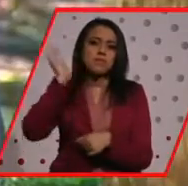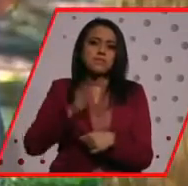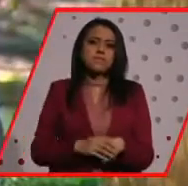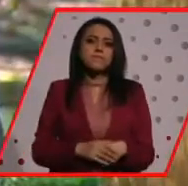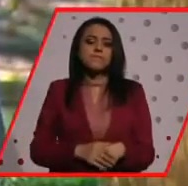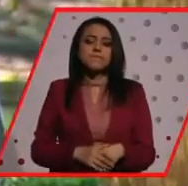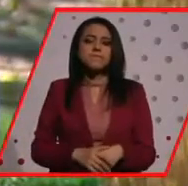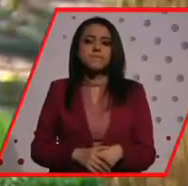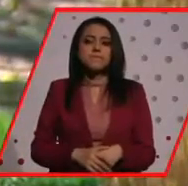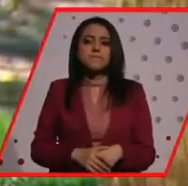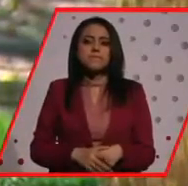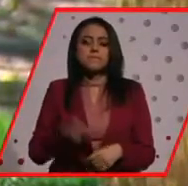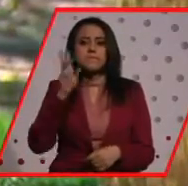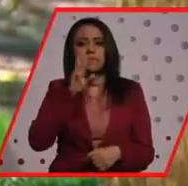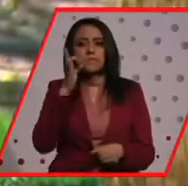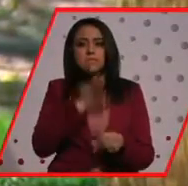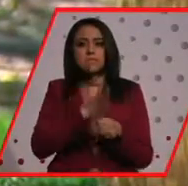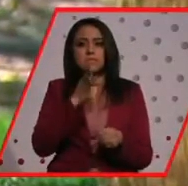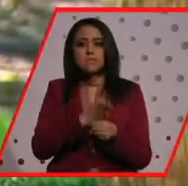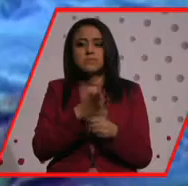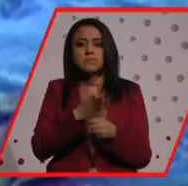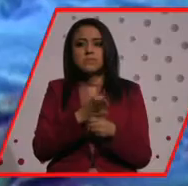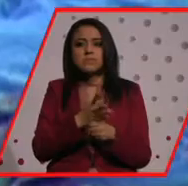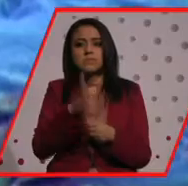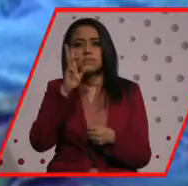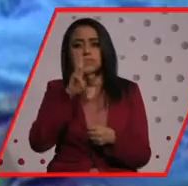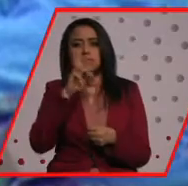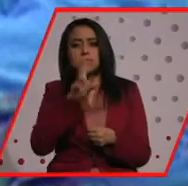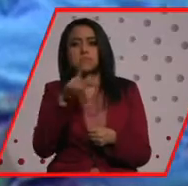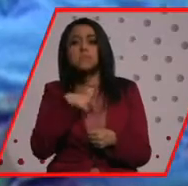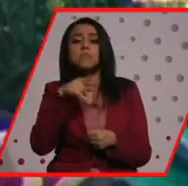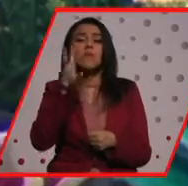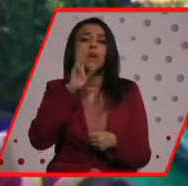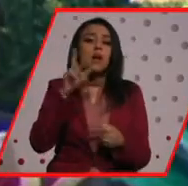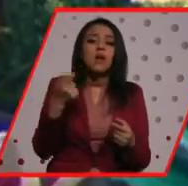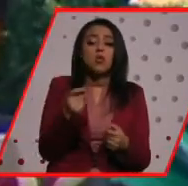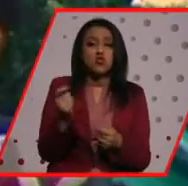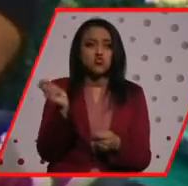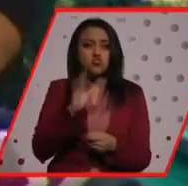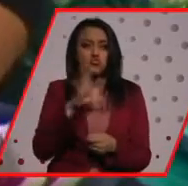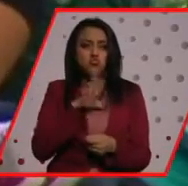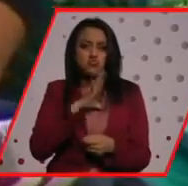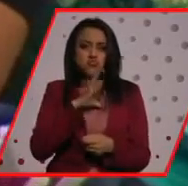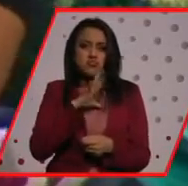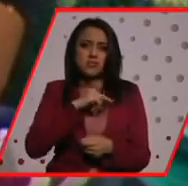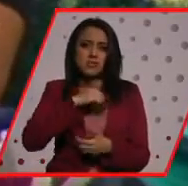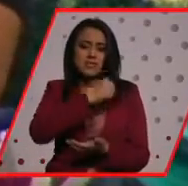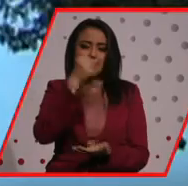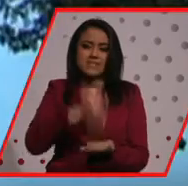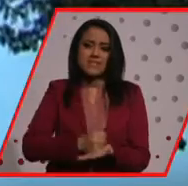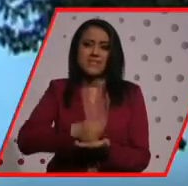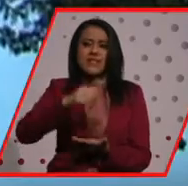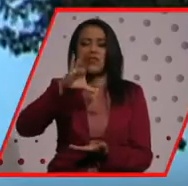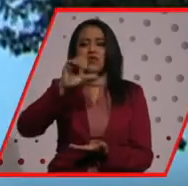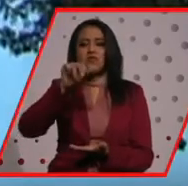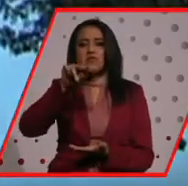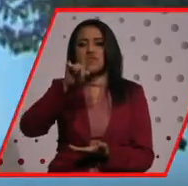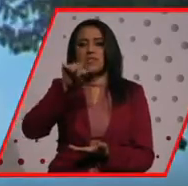Como vemos, requiere mucho más que de amor para la vida en pareja. A quien corresponda, Constanza Blanco.